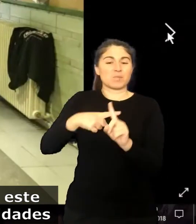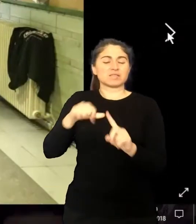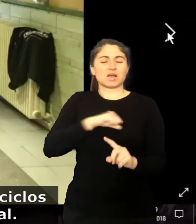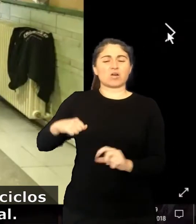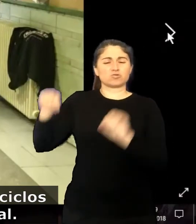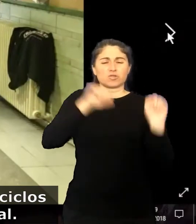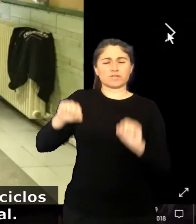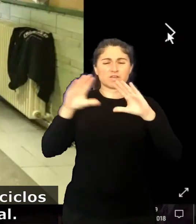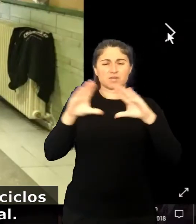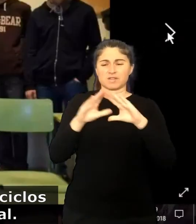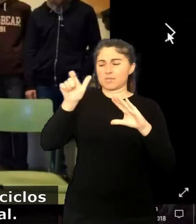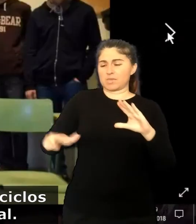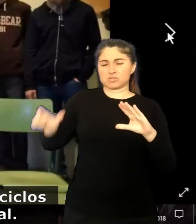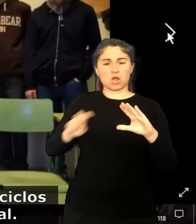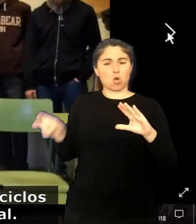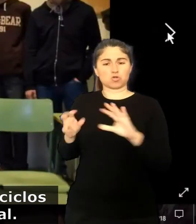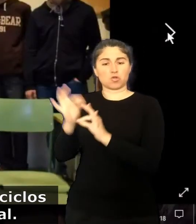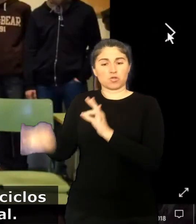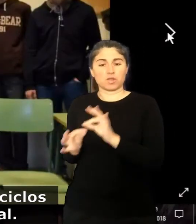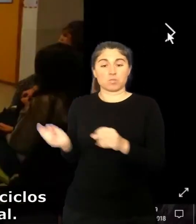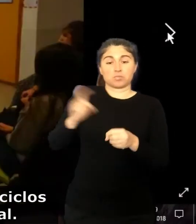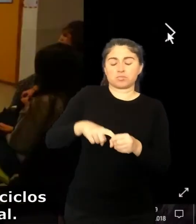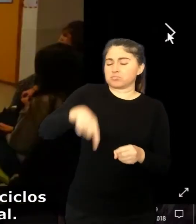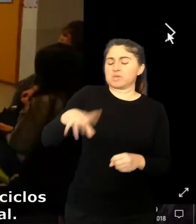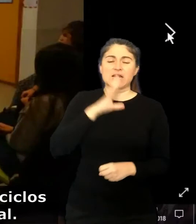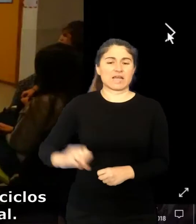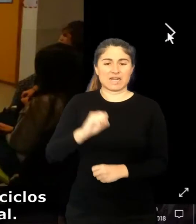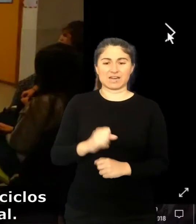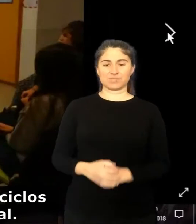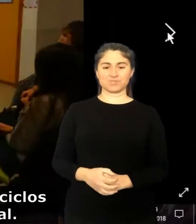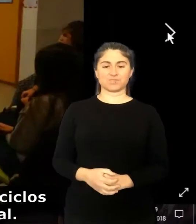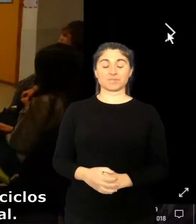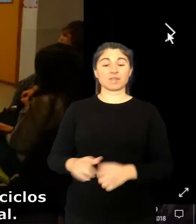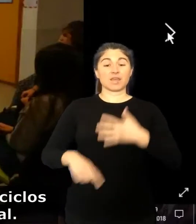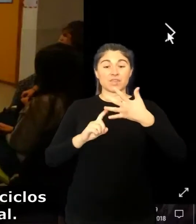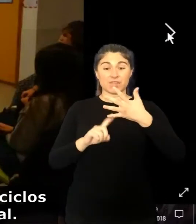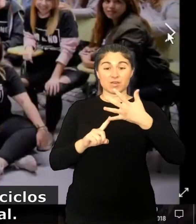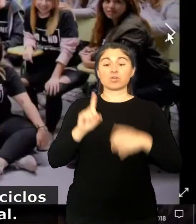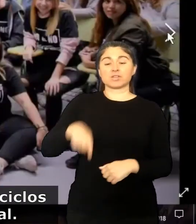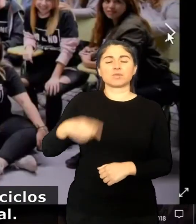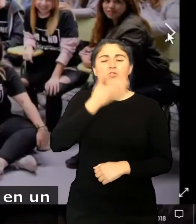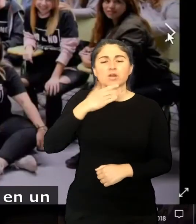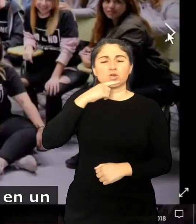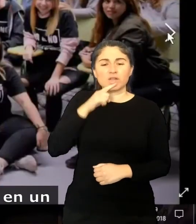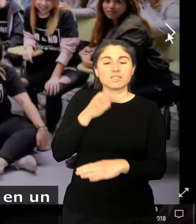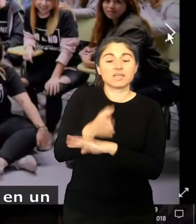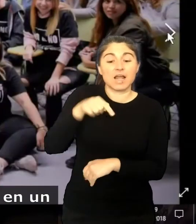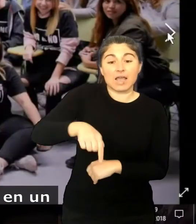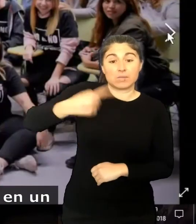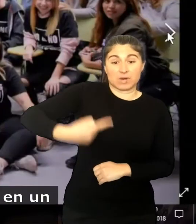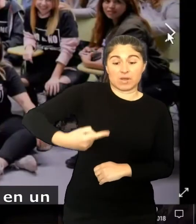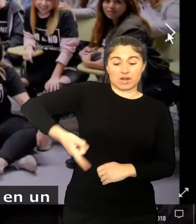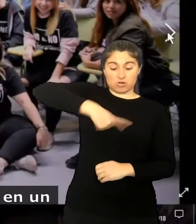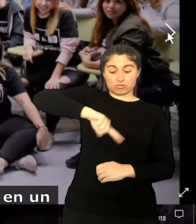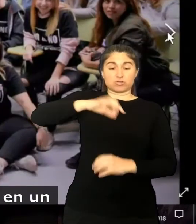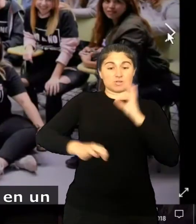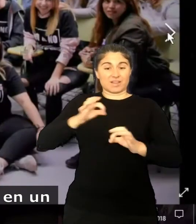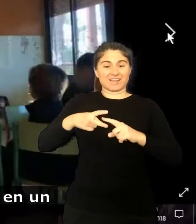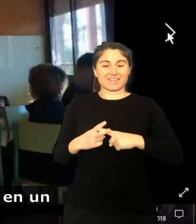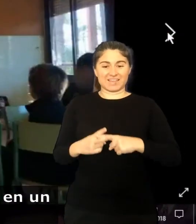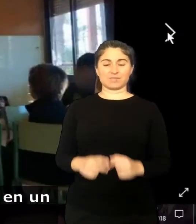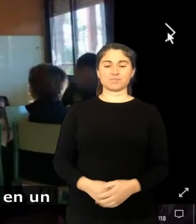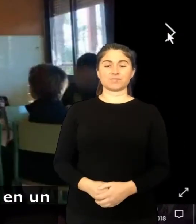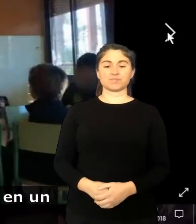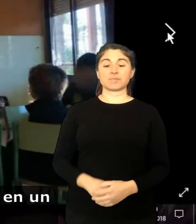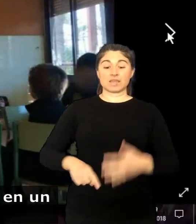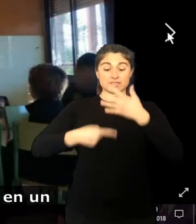masculinidades y autodefensa feminista la gente de otros ciclos participó y la verdad es que estuvo genial también hemos hecho talleres con prim